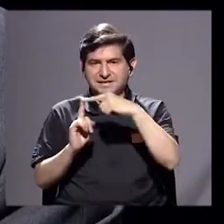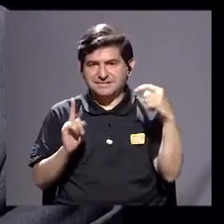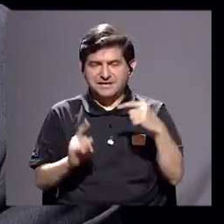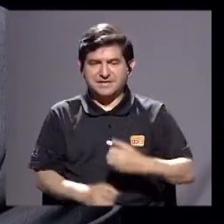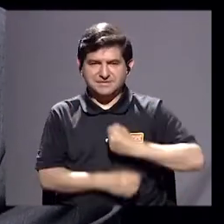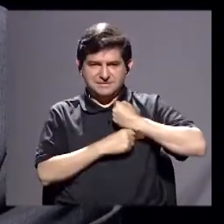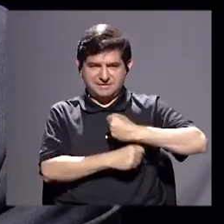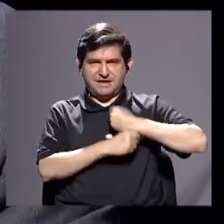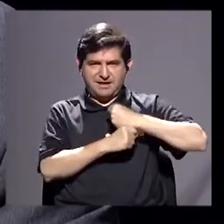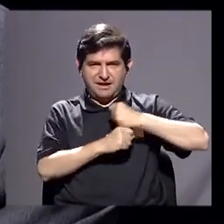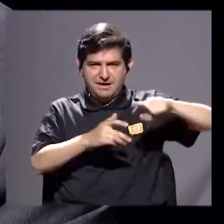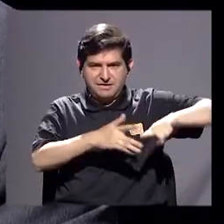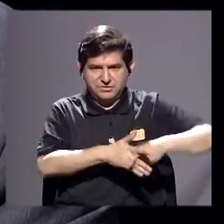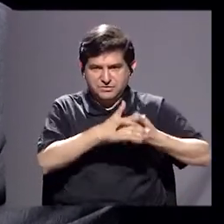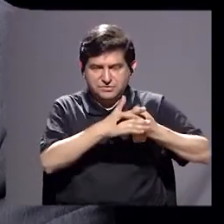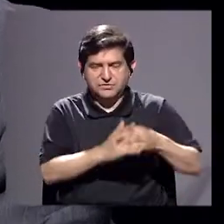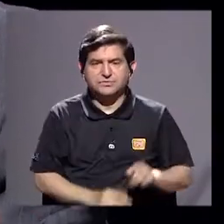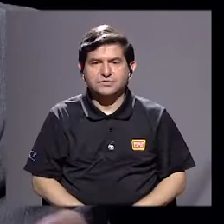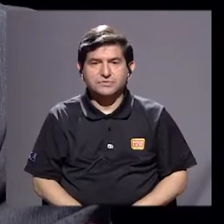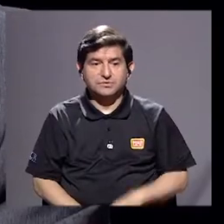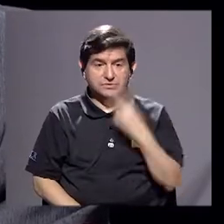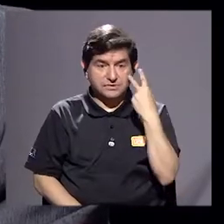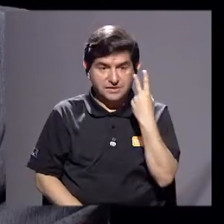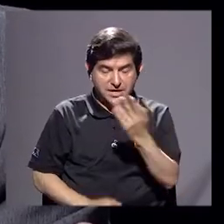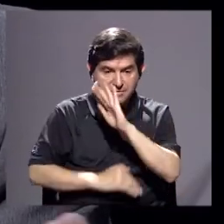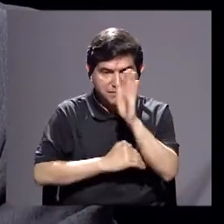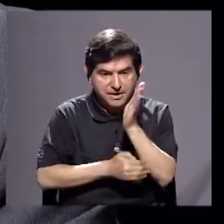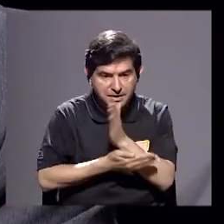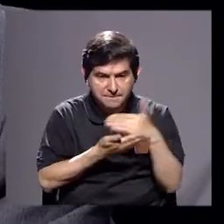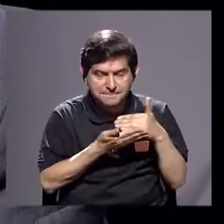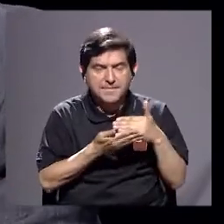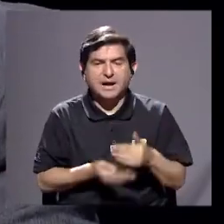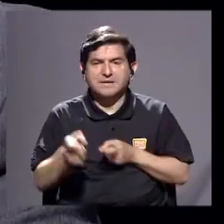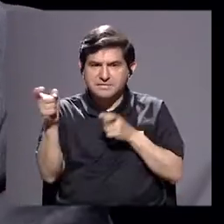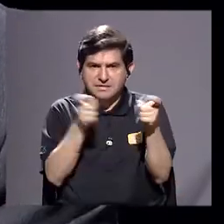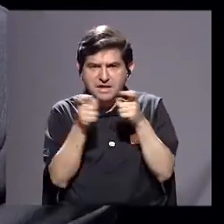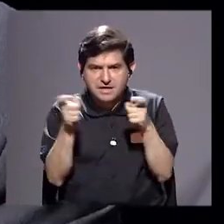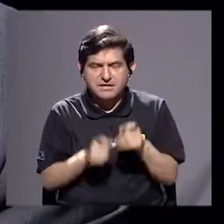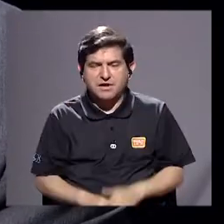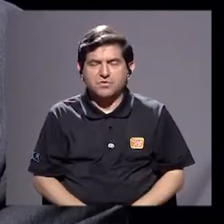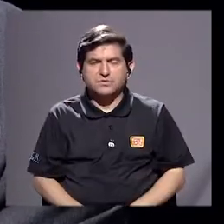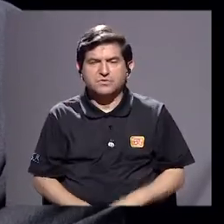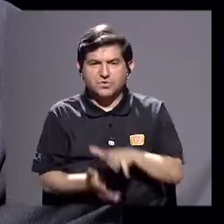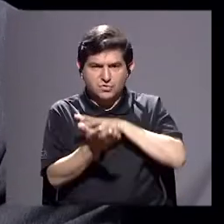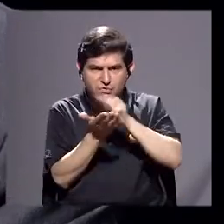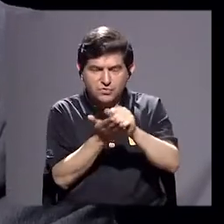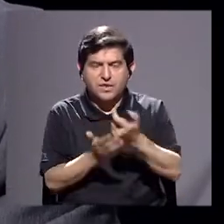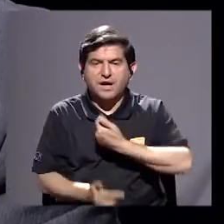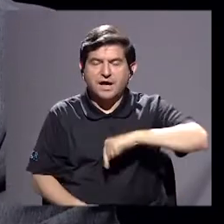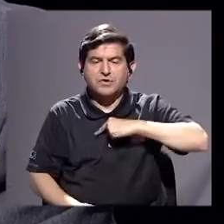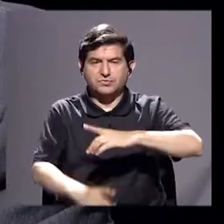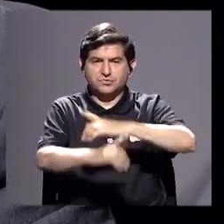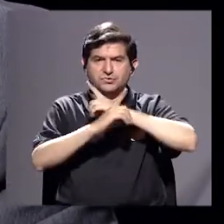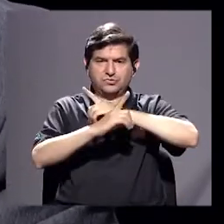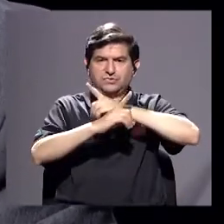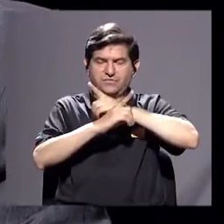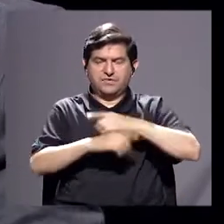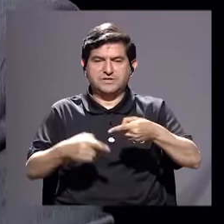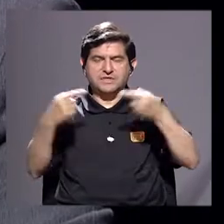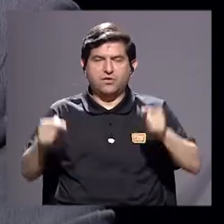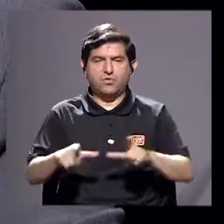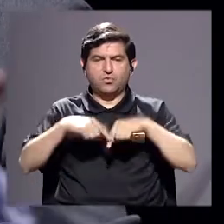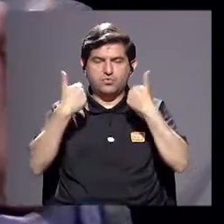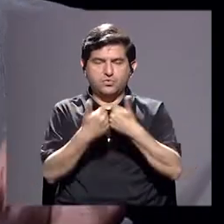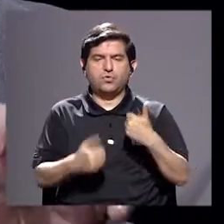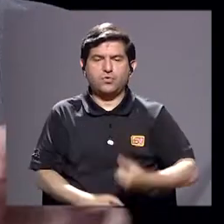países que ven toda la parte de manejo de desastres y por eso lo llaman defensa civil nos defendemos ante grupos armados por un